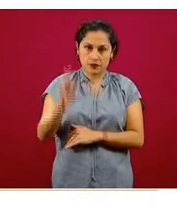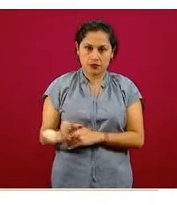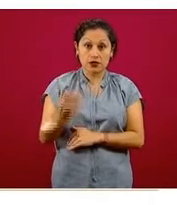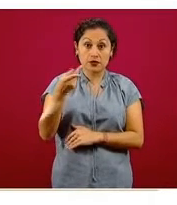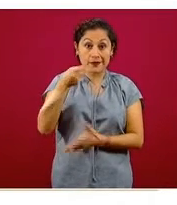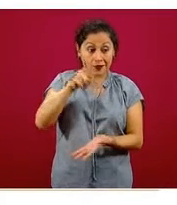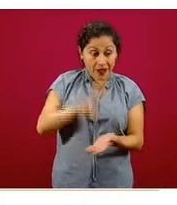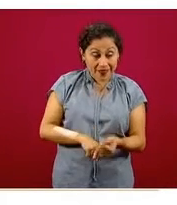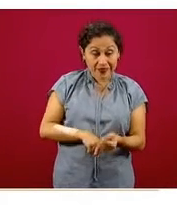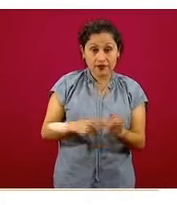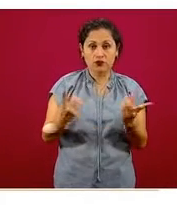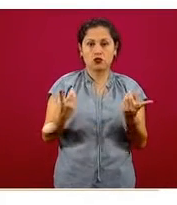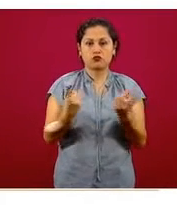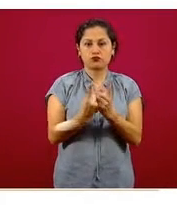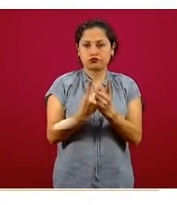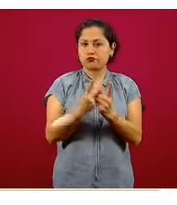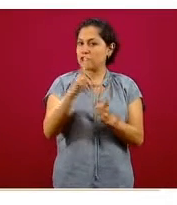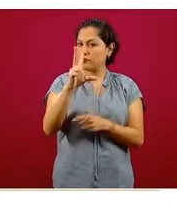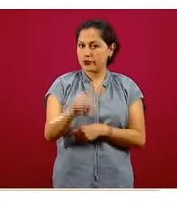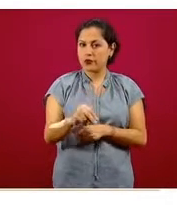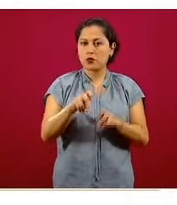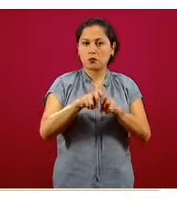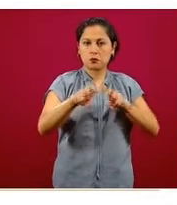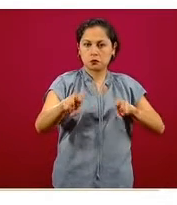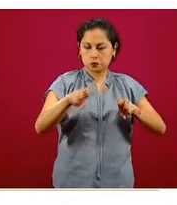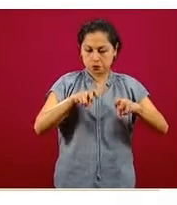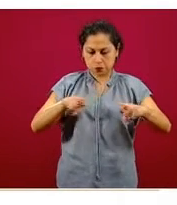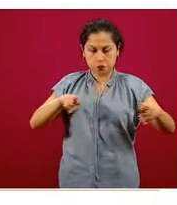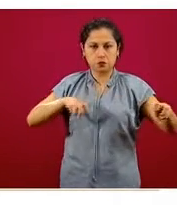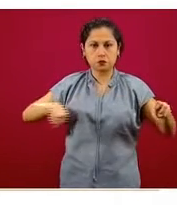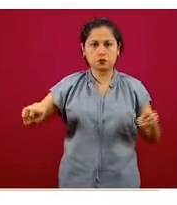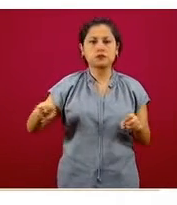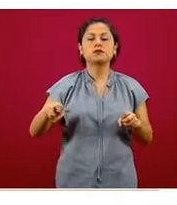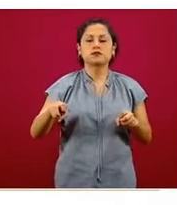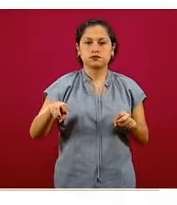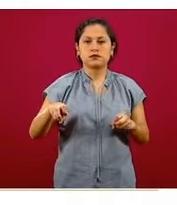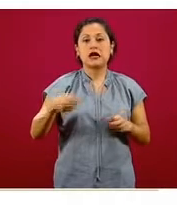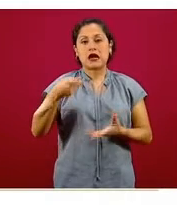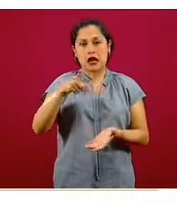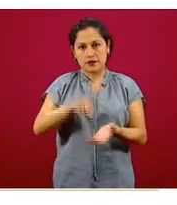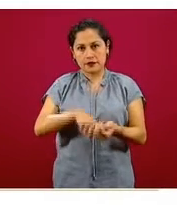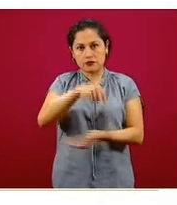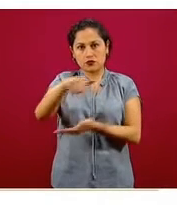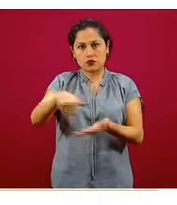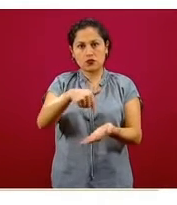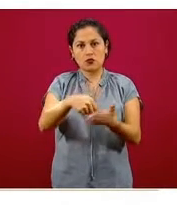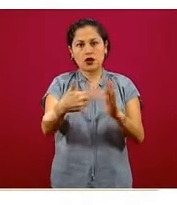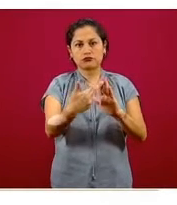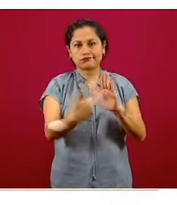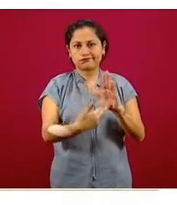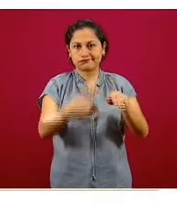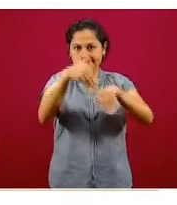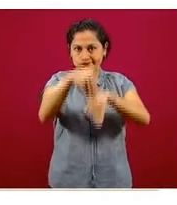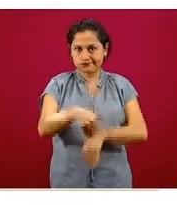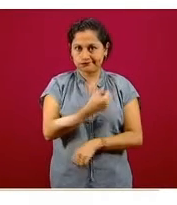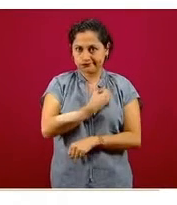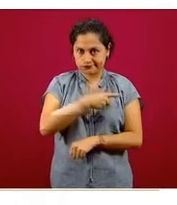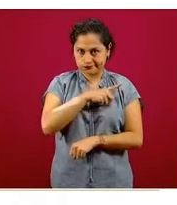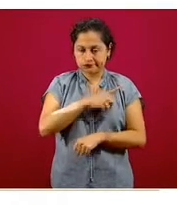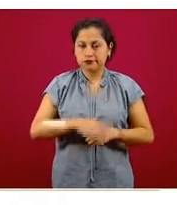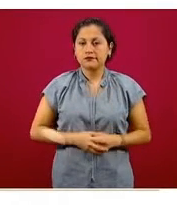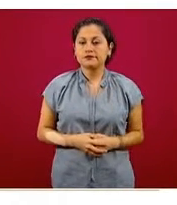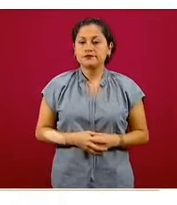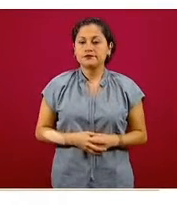distancia y que lógicamente la atención de las diferentes personas se haga con medidas sanitarias. En el caso de barberías,